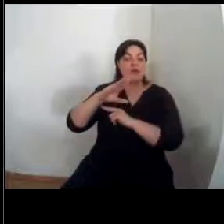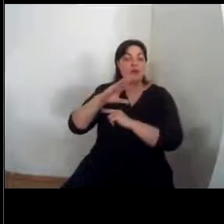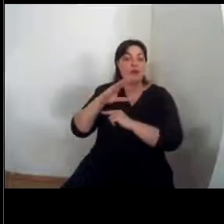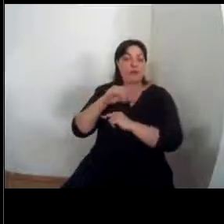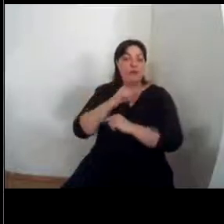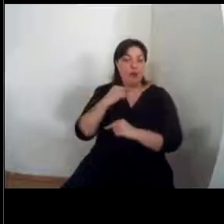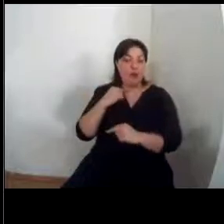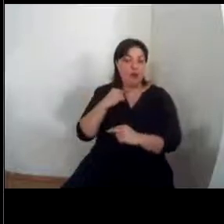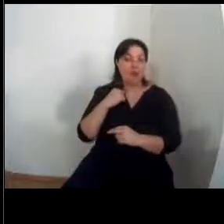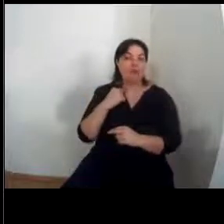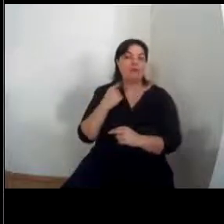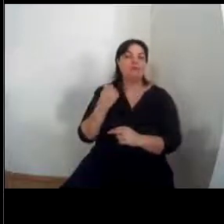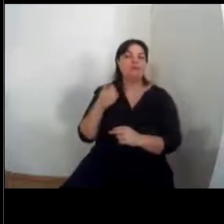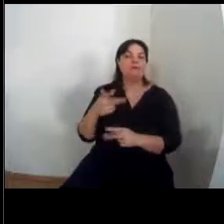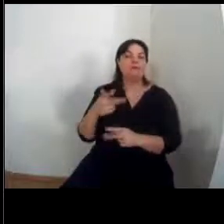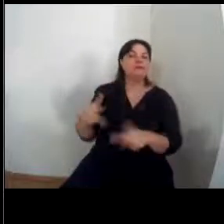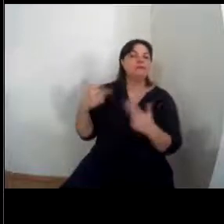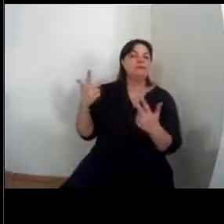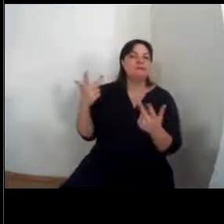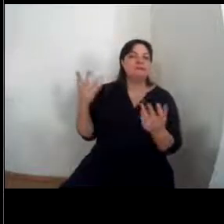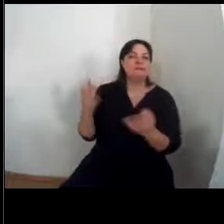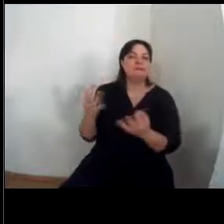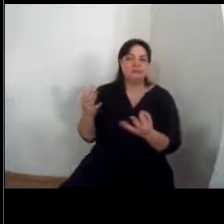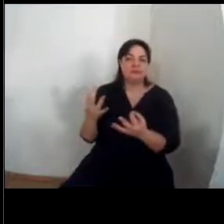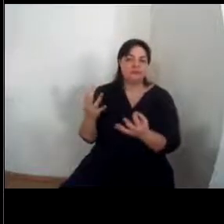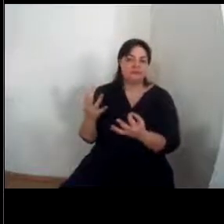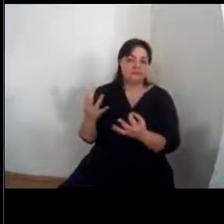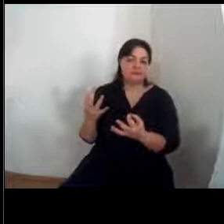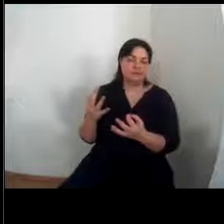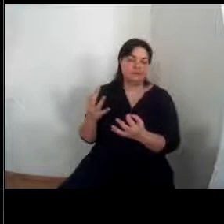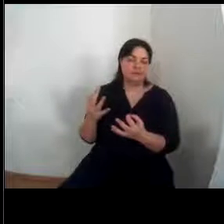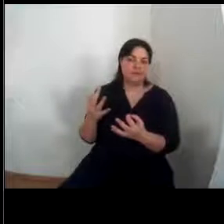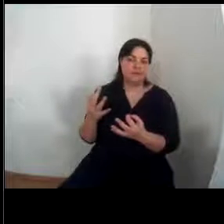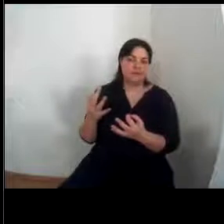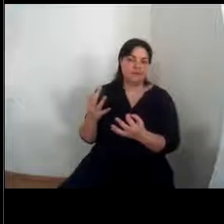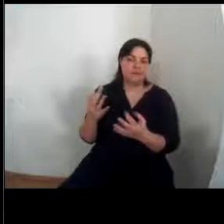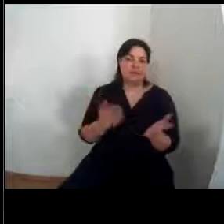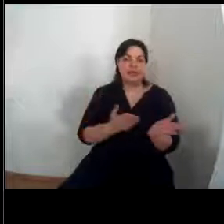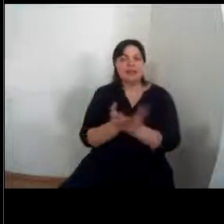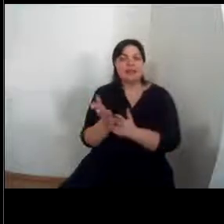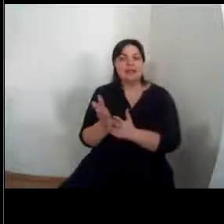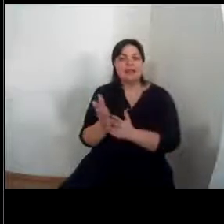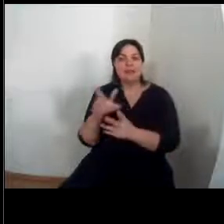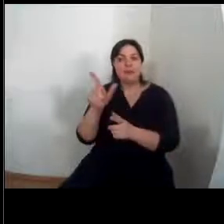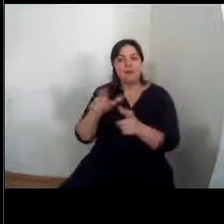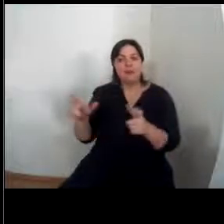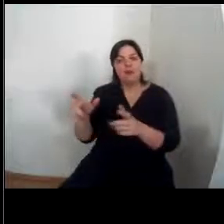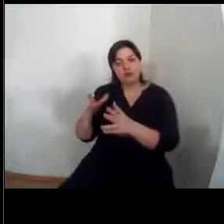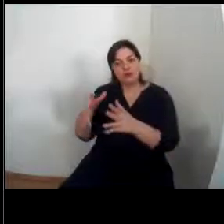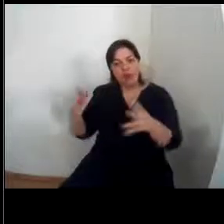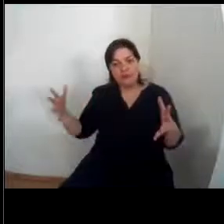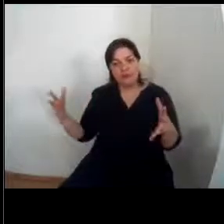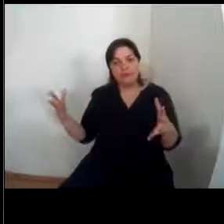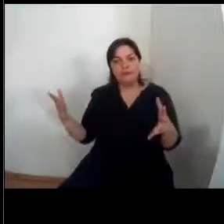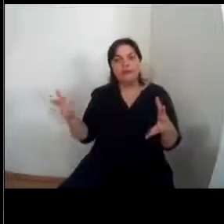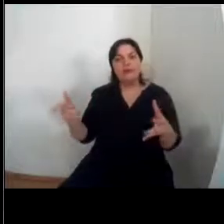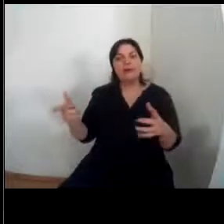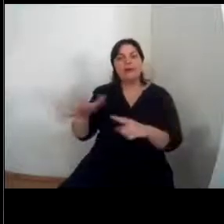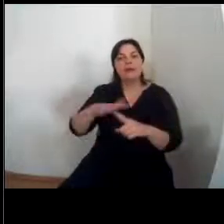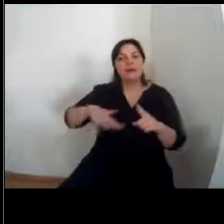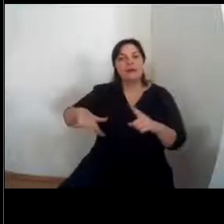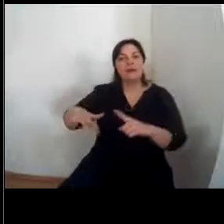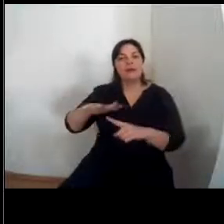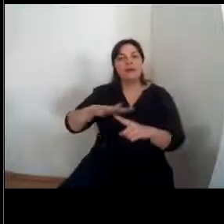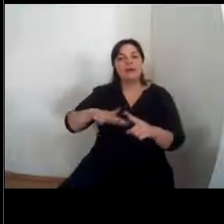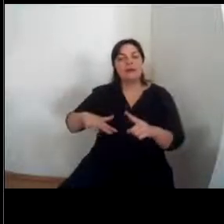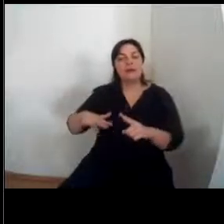que han permitido, a través o por medio de las grandes poblaciones y el entorno, pues generar unas sinergias como son